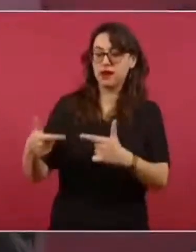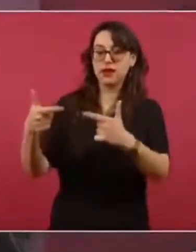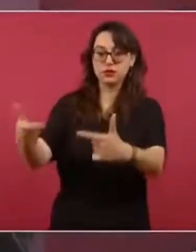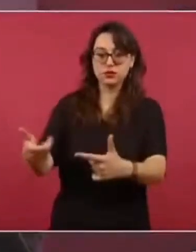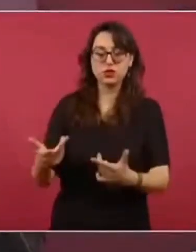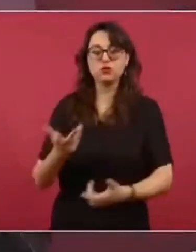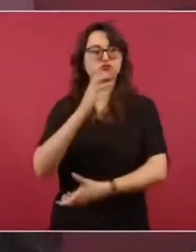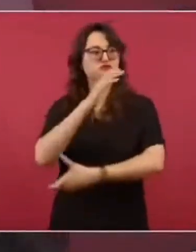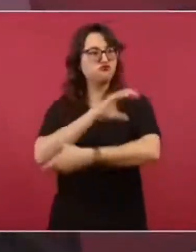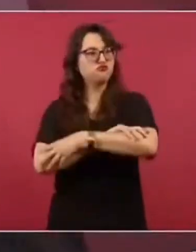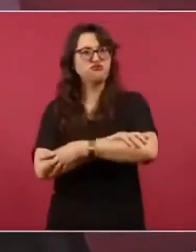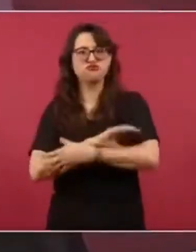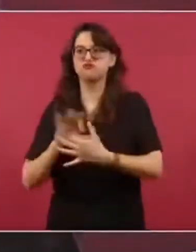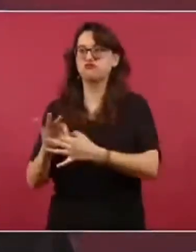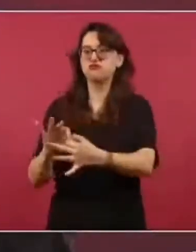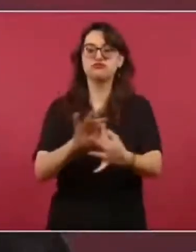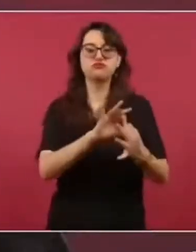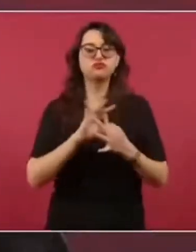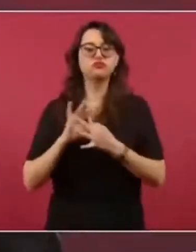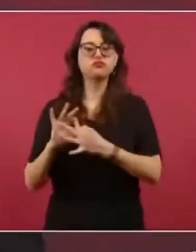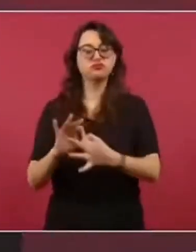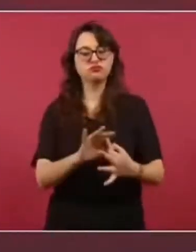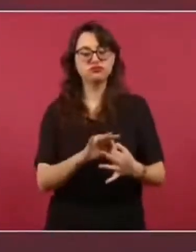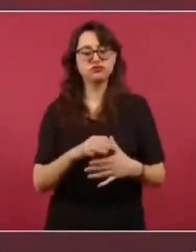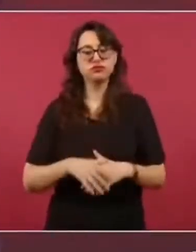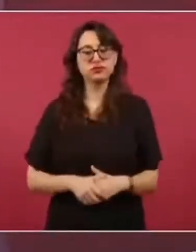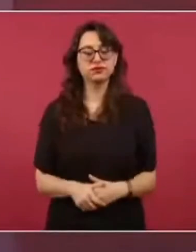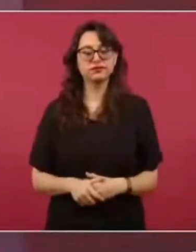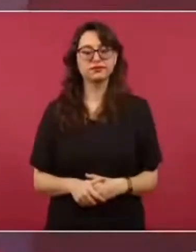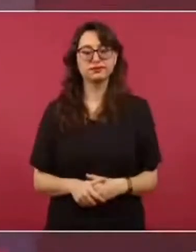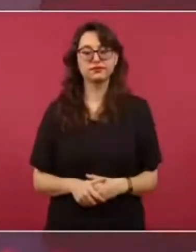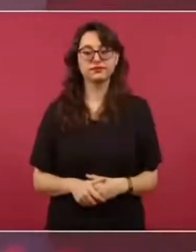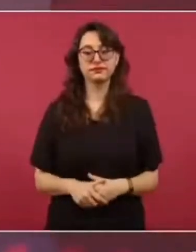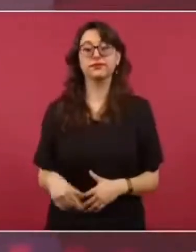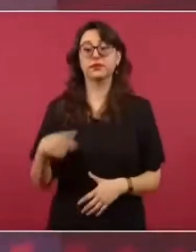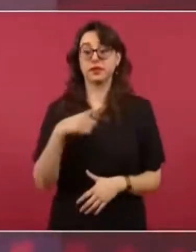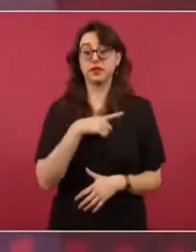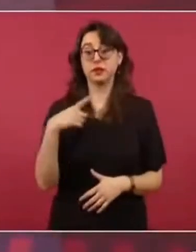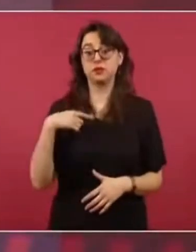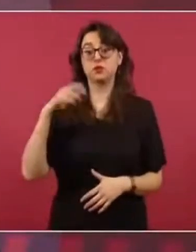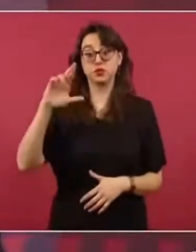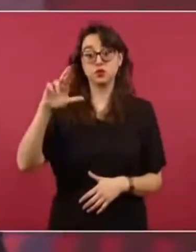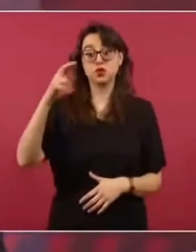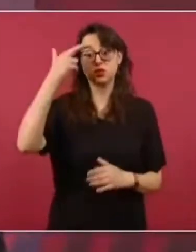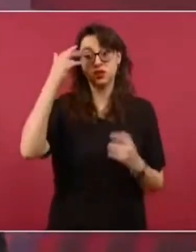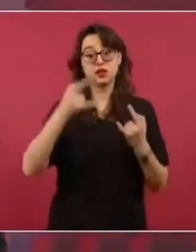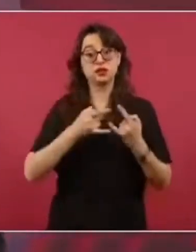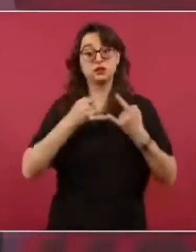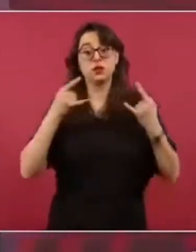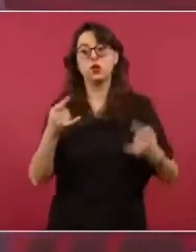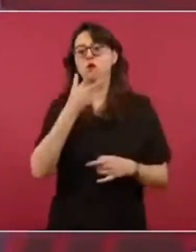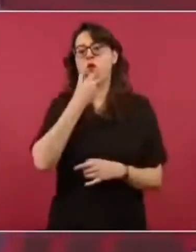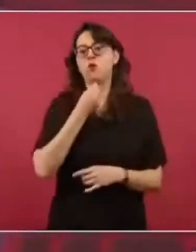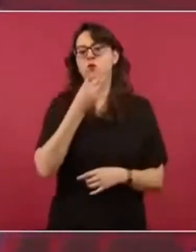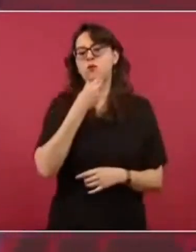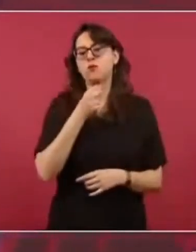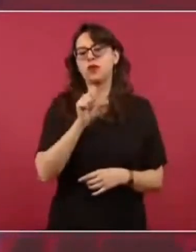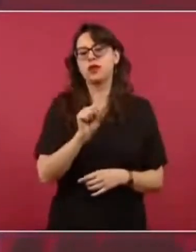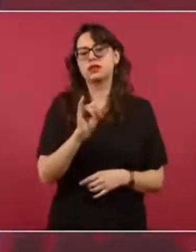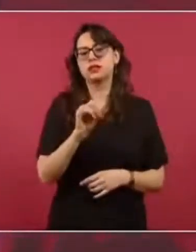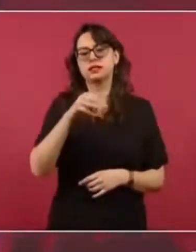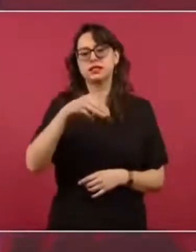No hay que olvidar que el libertador Simón Bolívar era hijo